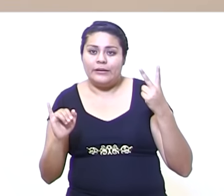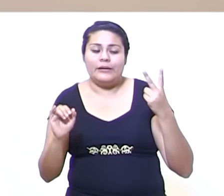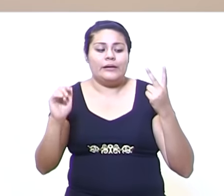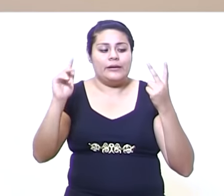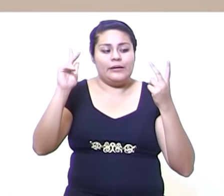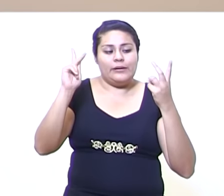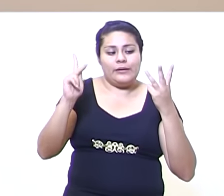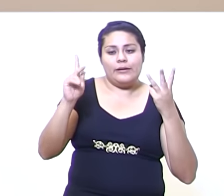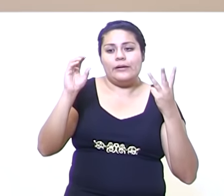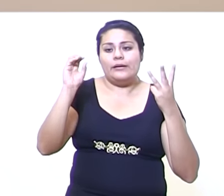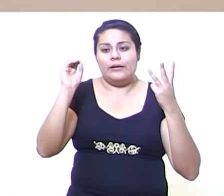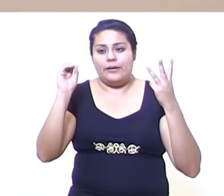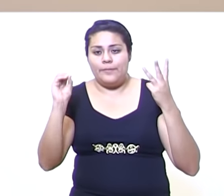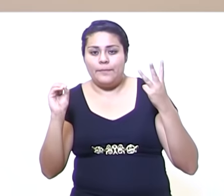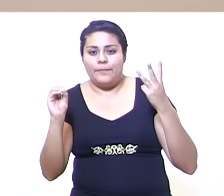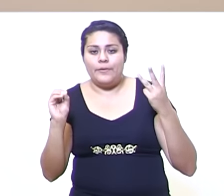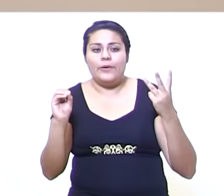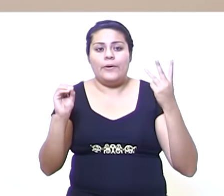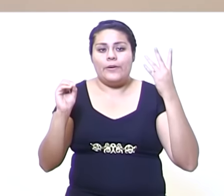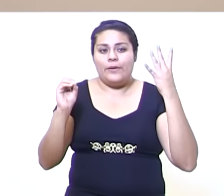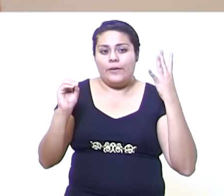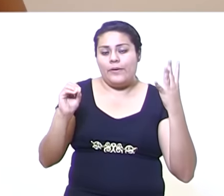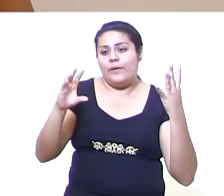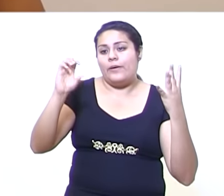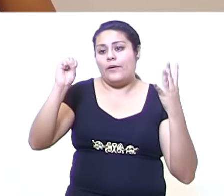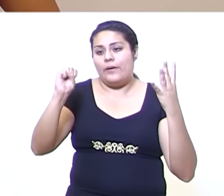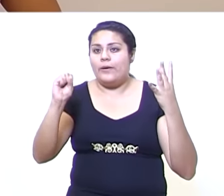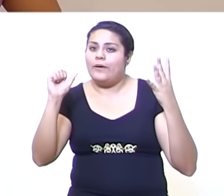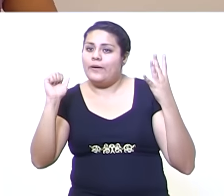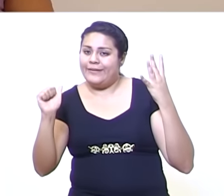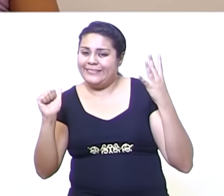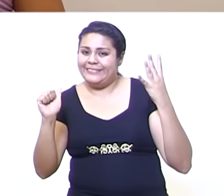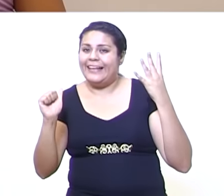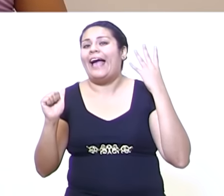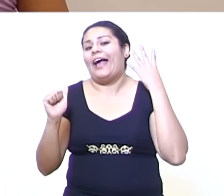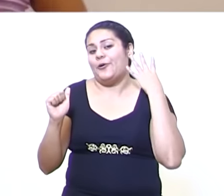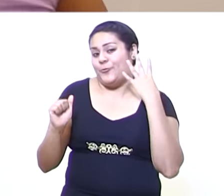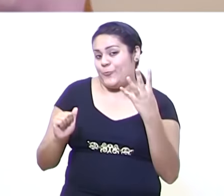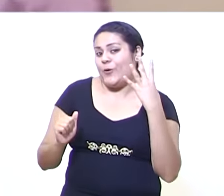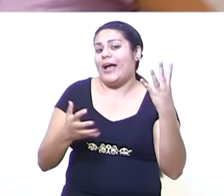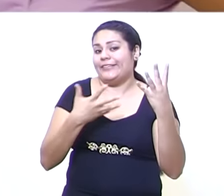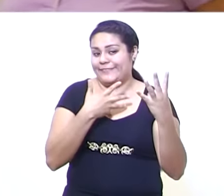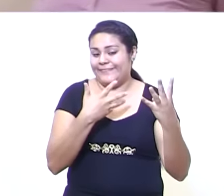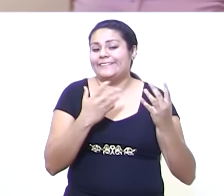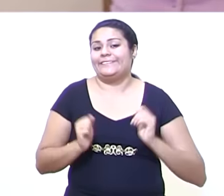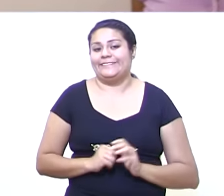2, 3 y 4.